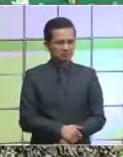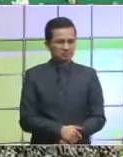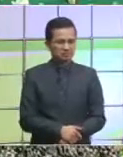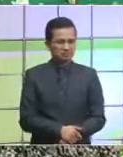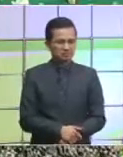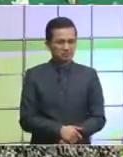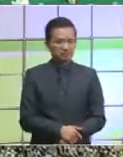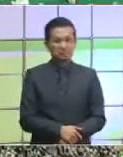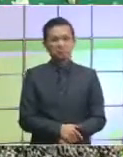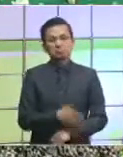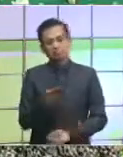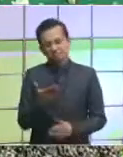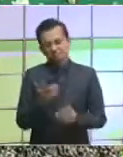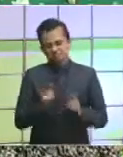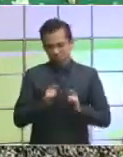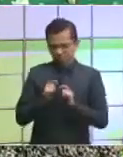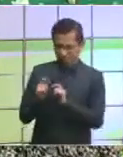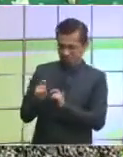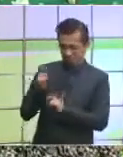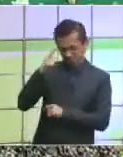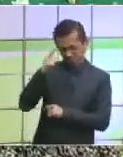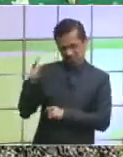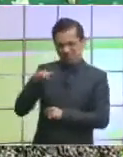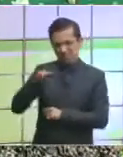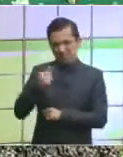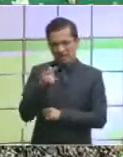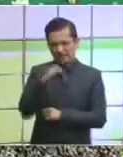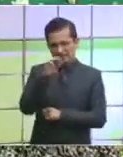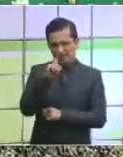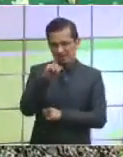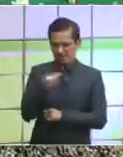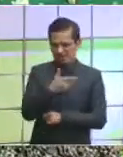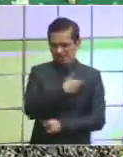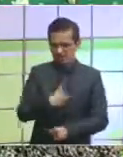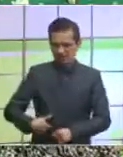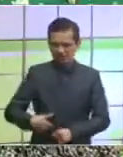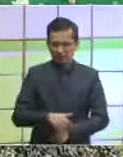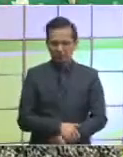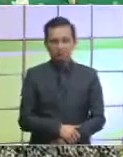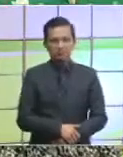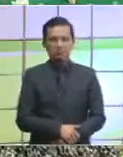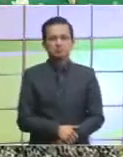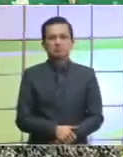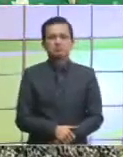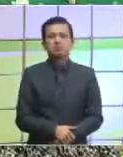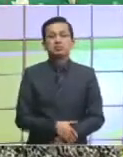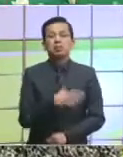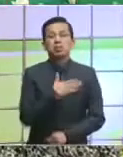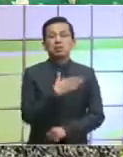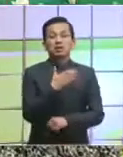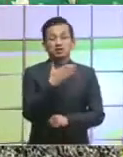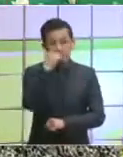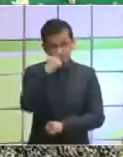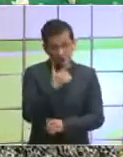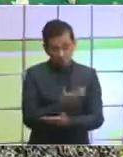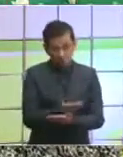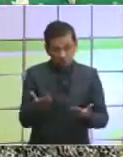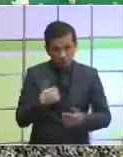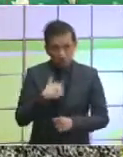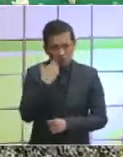bueno entonces procedemos a hablar del uso de la voz a la maestra presidente quiero muy buenas noches antes que nada